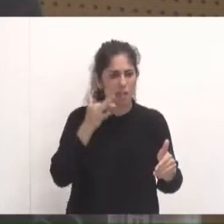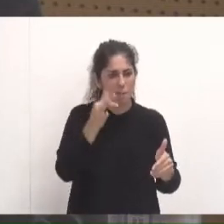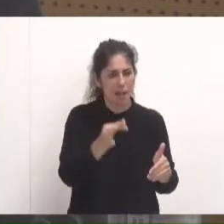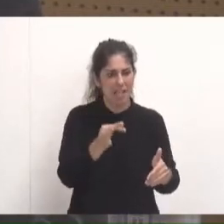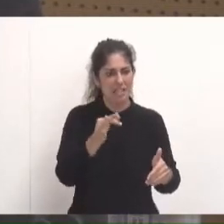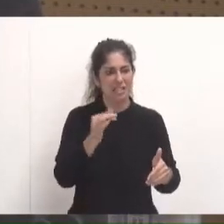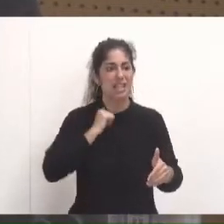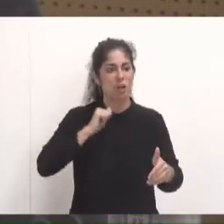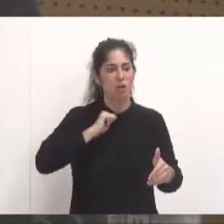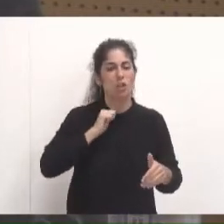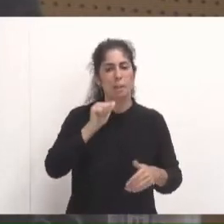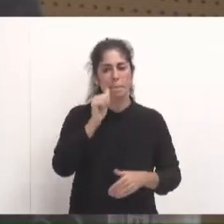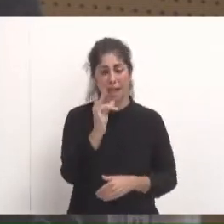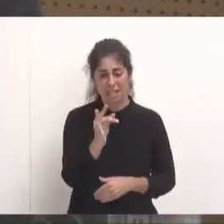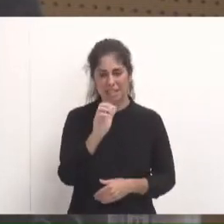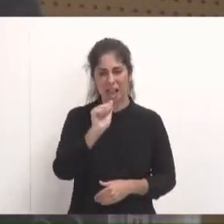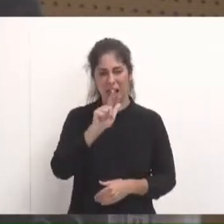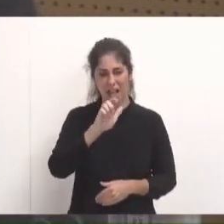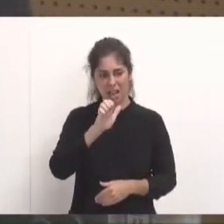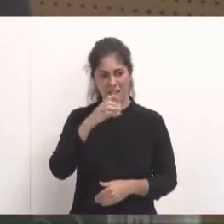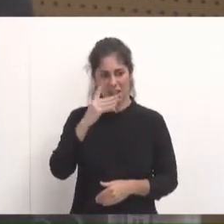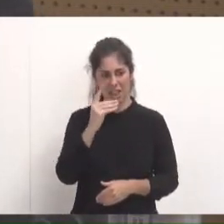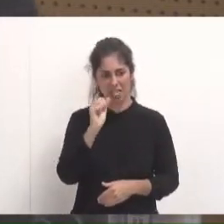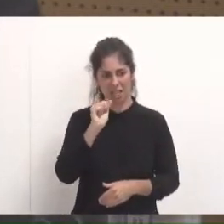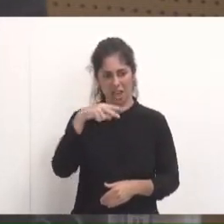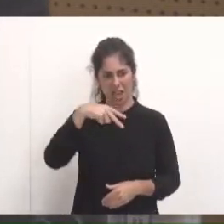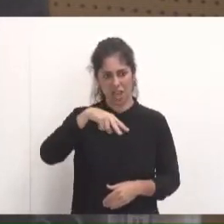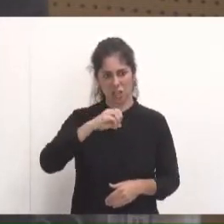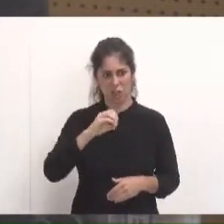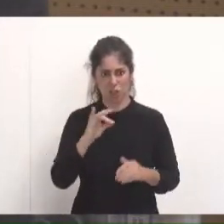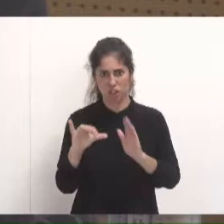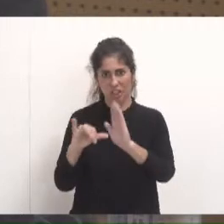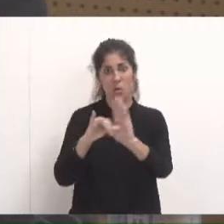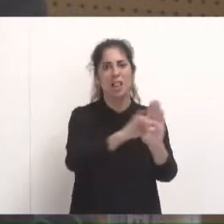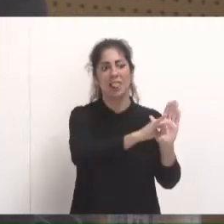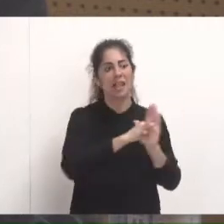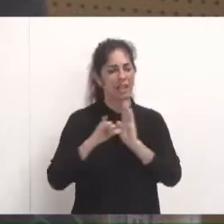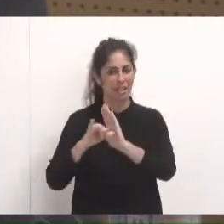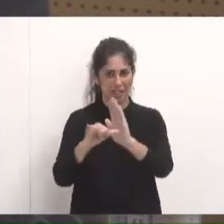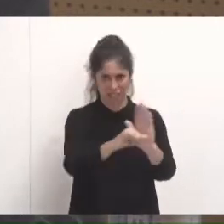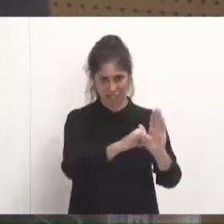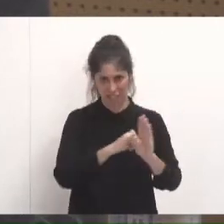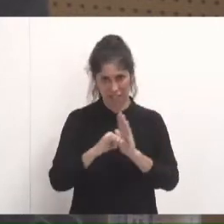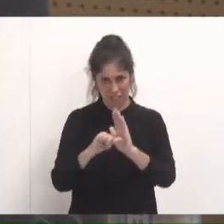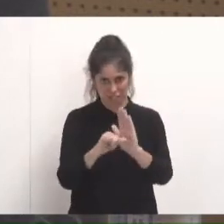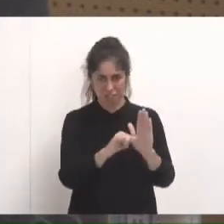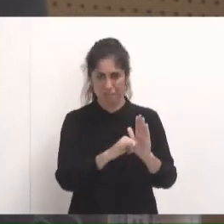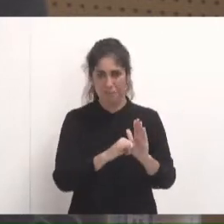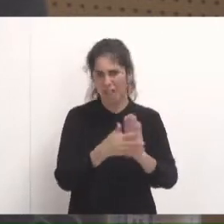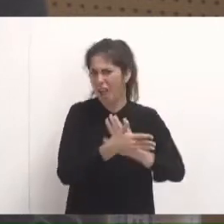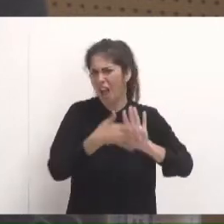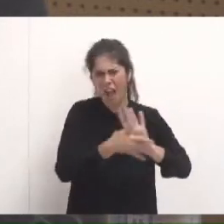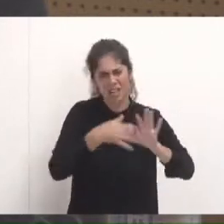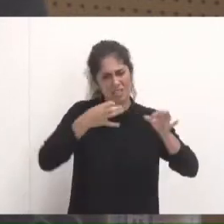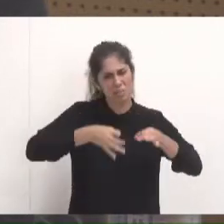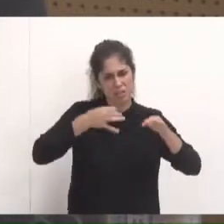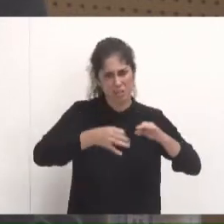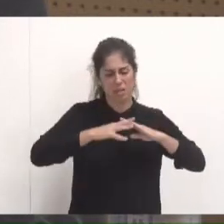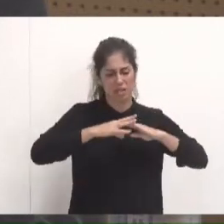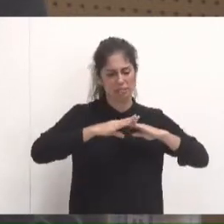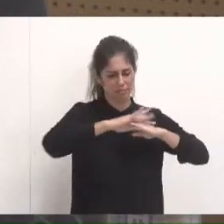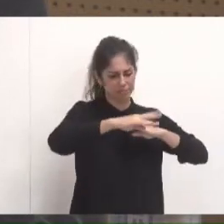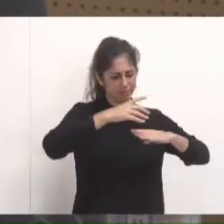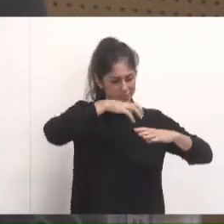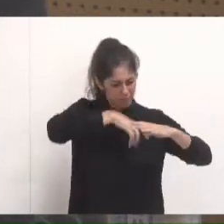con que hubiera un traslado contaminado de tierra. Todo el rato hemos estado hablando de termitas subterráneas, ¿no? A cualquier parte de la isla para que